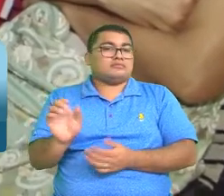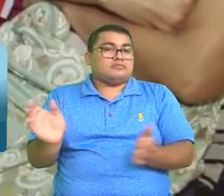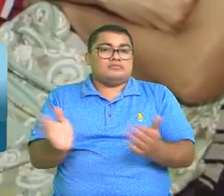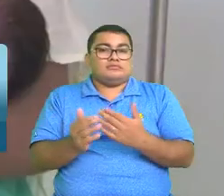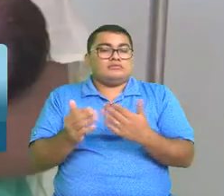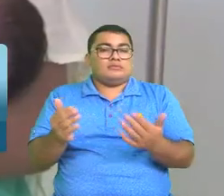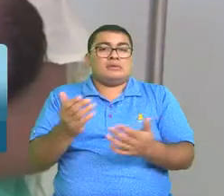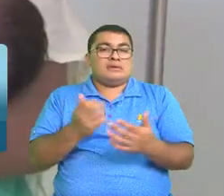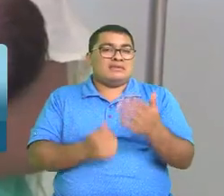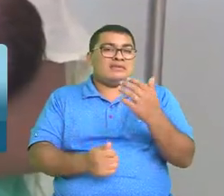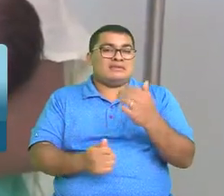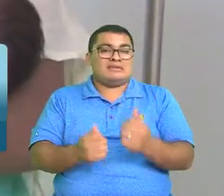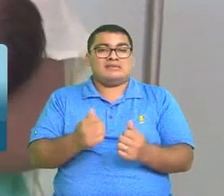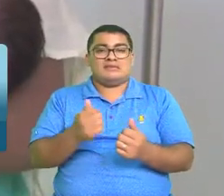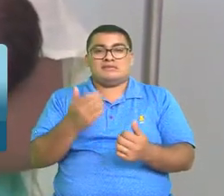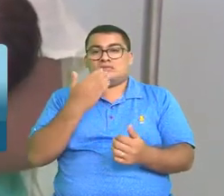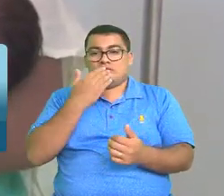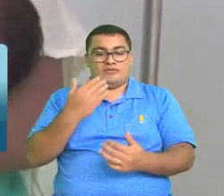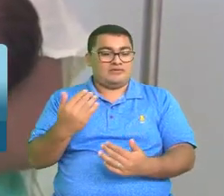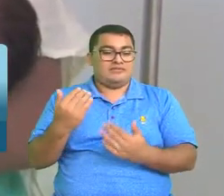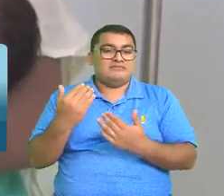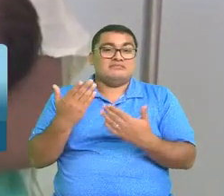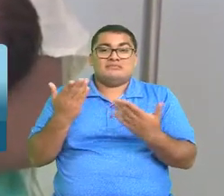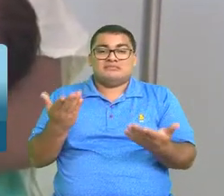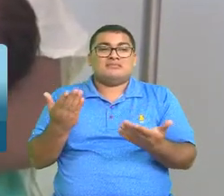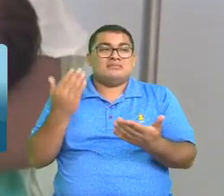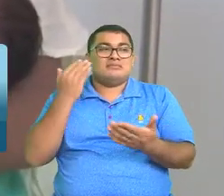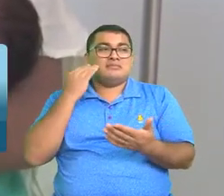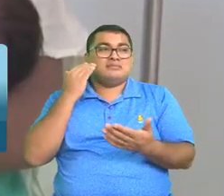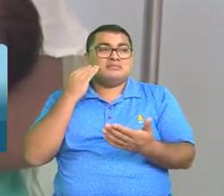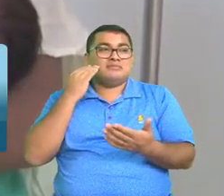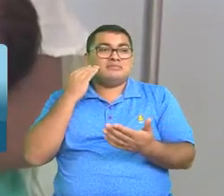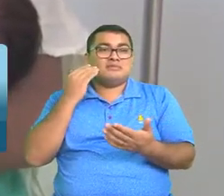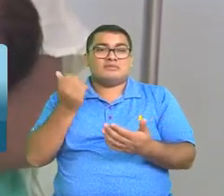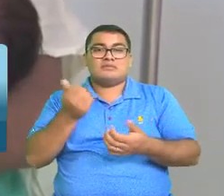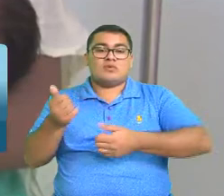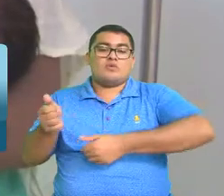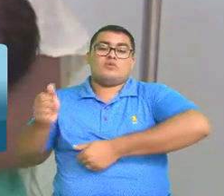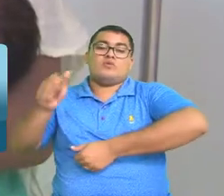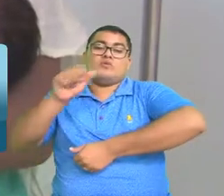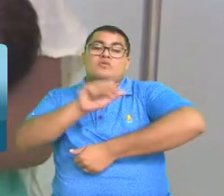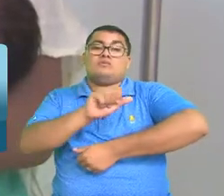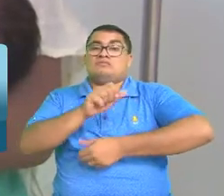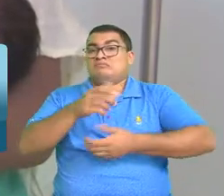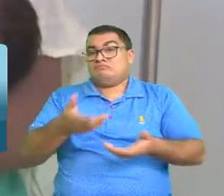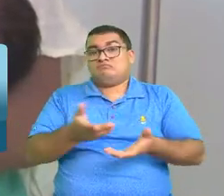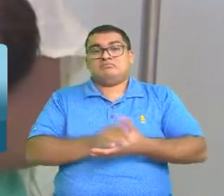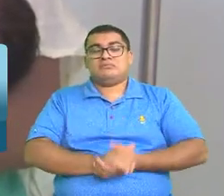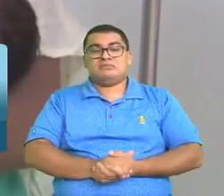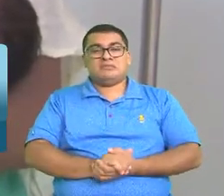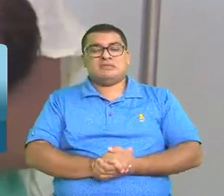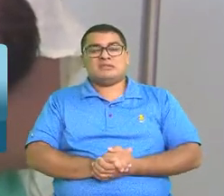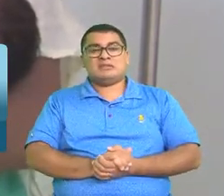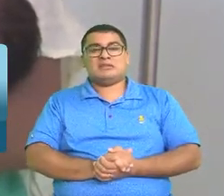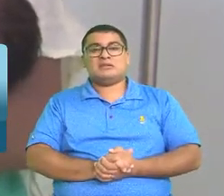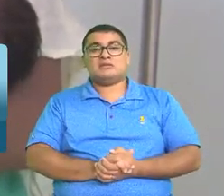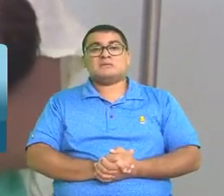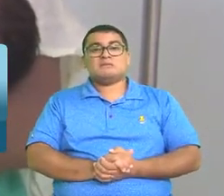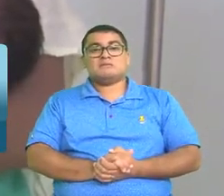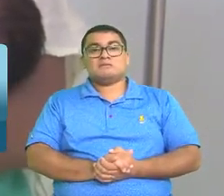sustancia o proteína en su leche. Entonces la madre viene y le da la fórmula. Sí. ¿Hay